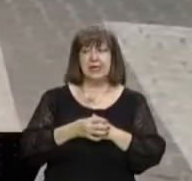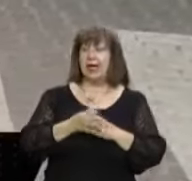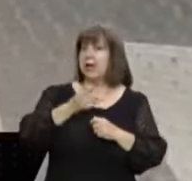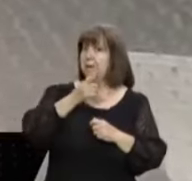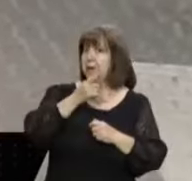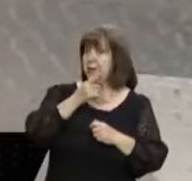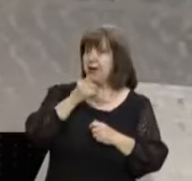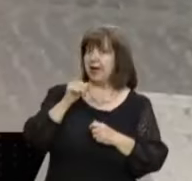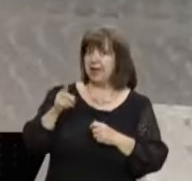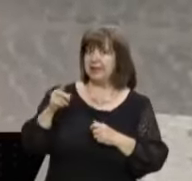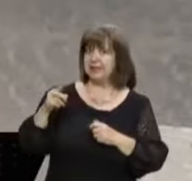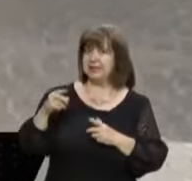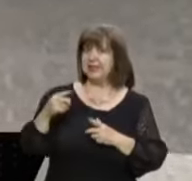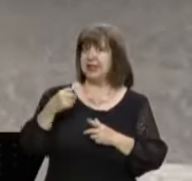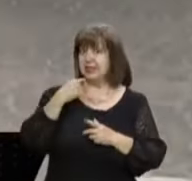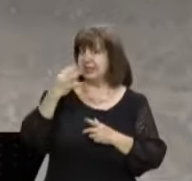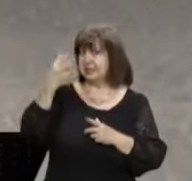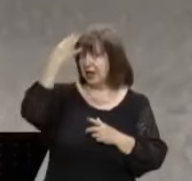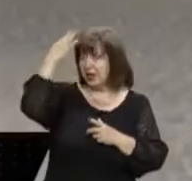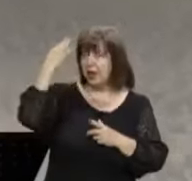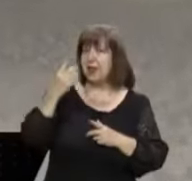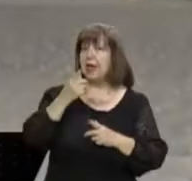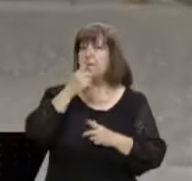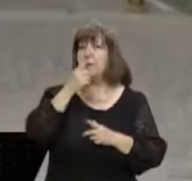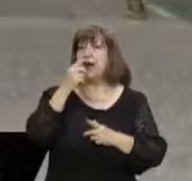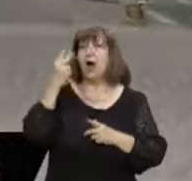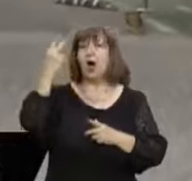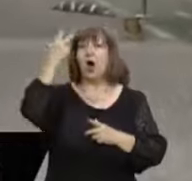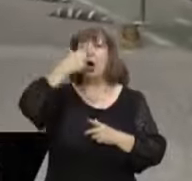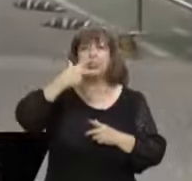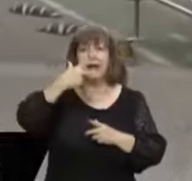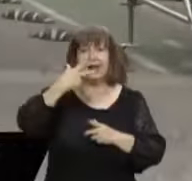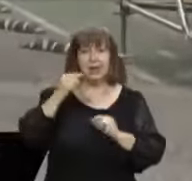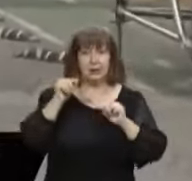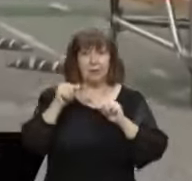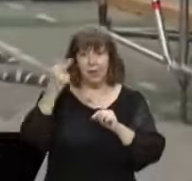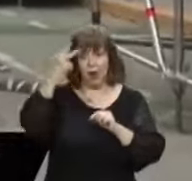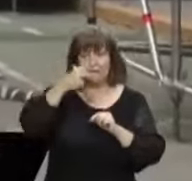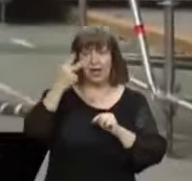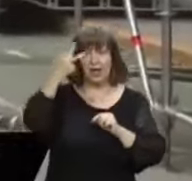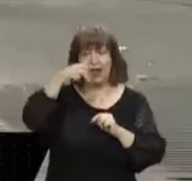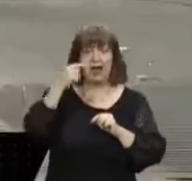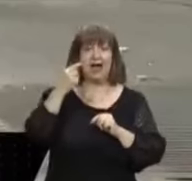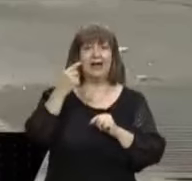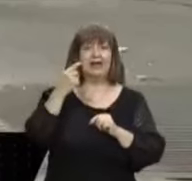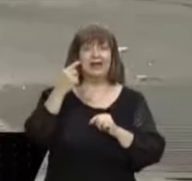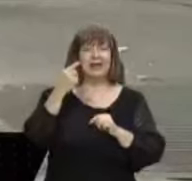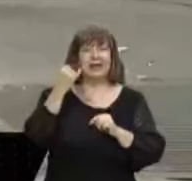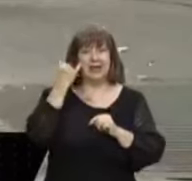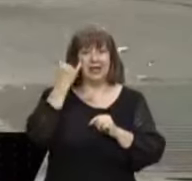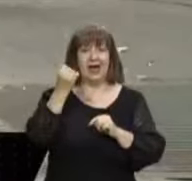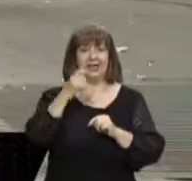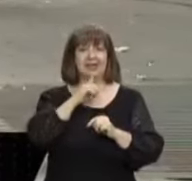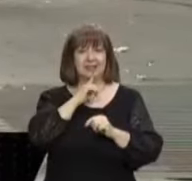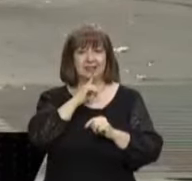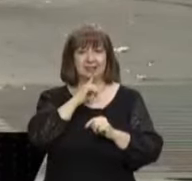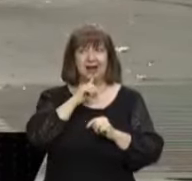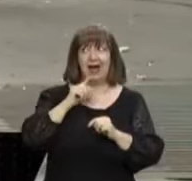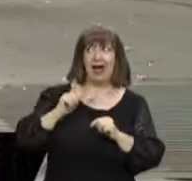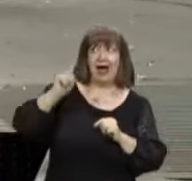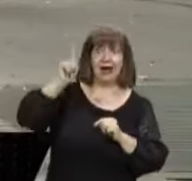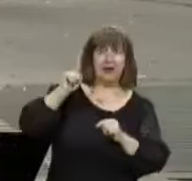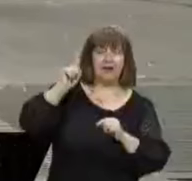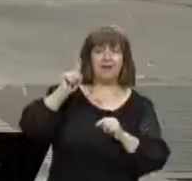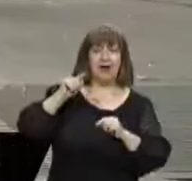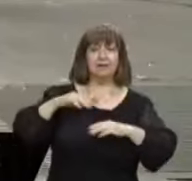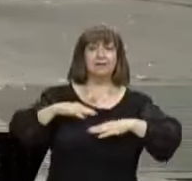palco el día del carrusel que resolverlo el día de Vía Blanca, porque no tenés un espacio. No. Me parece a mí disponible,